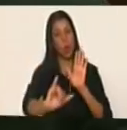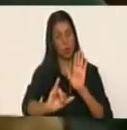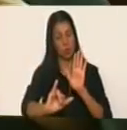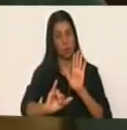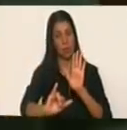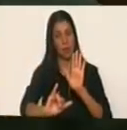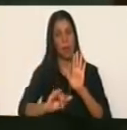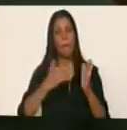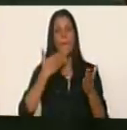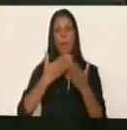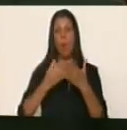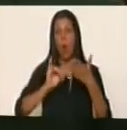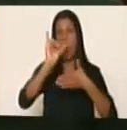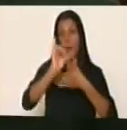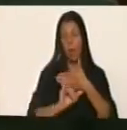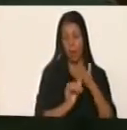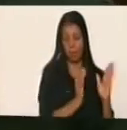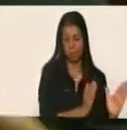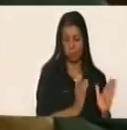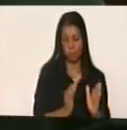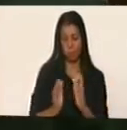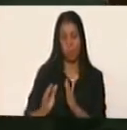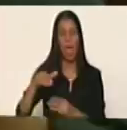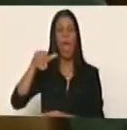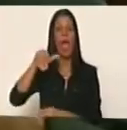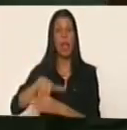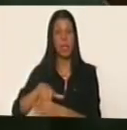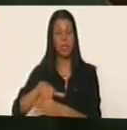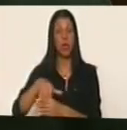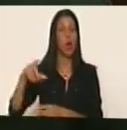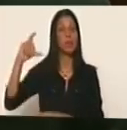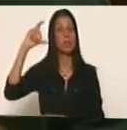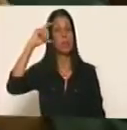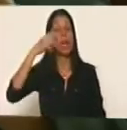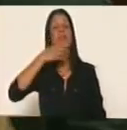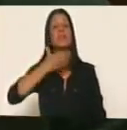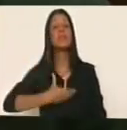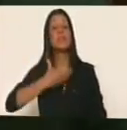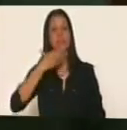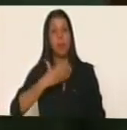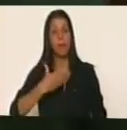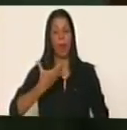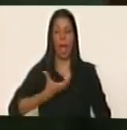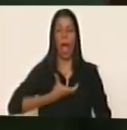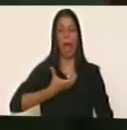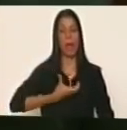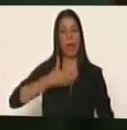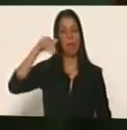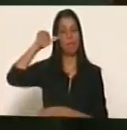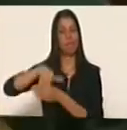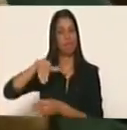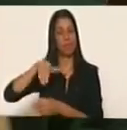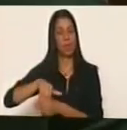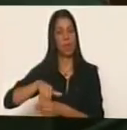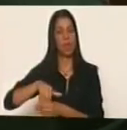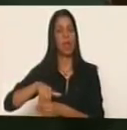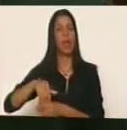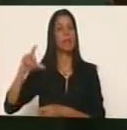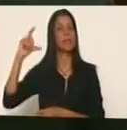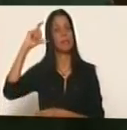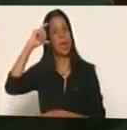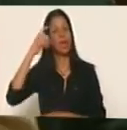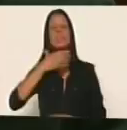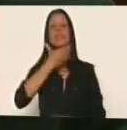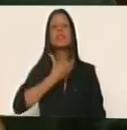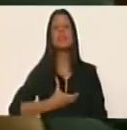bueno, programemos las elecciones de alcaldes y alcaldesas en el término legal correspondiente, que es en el mes